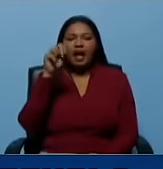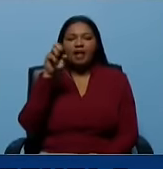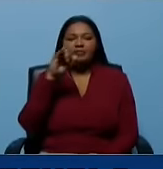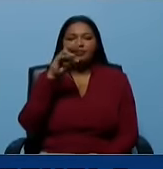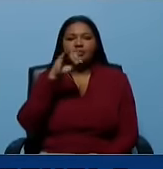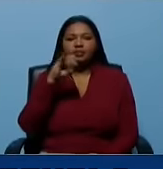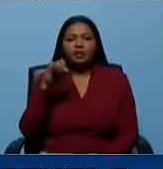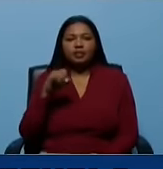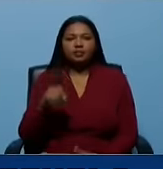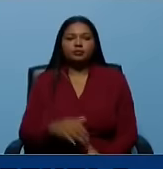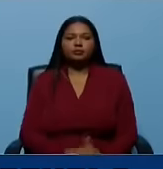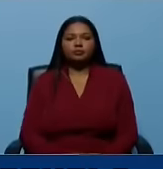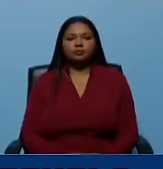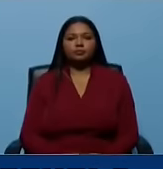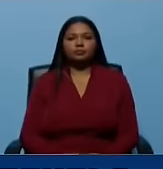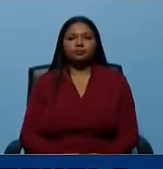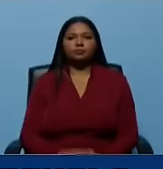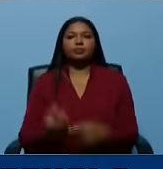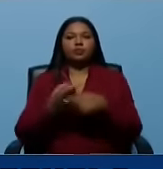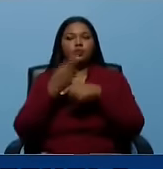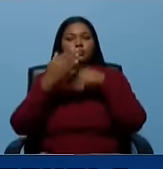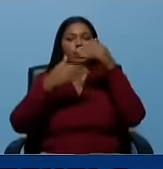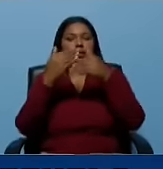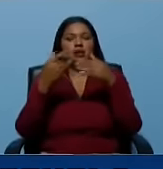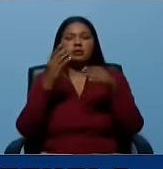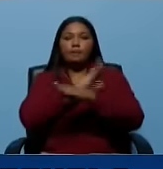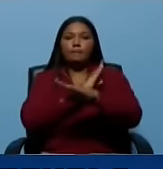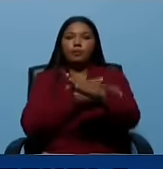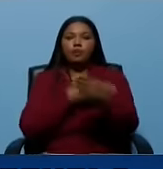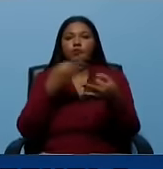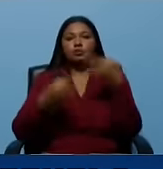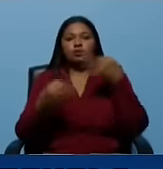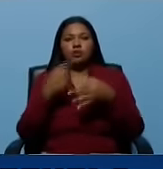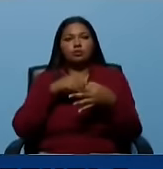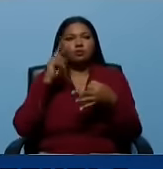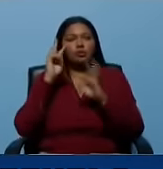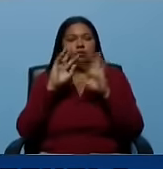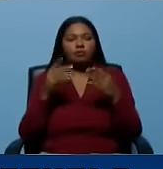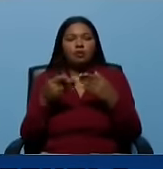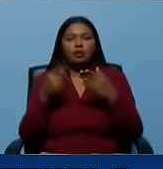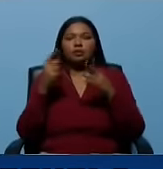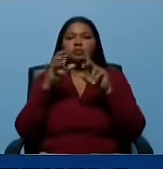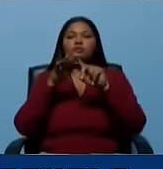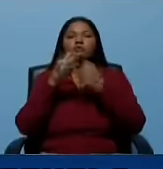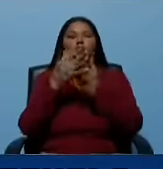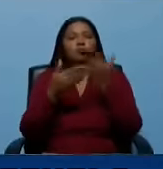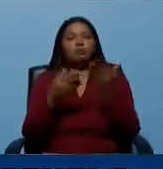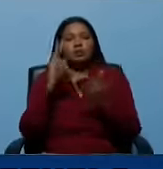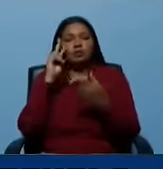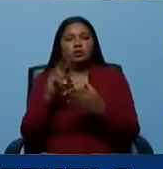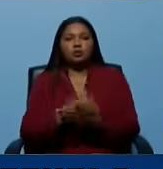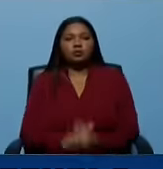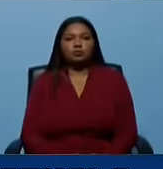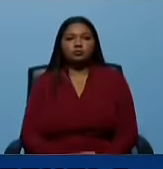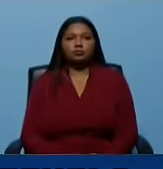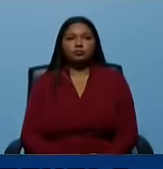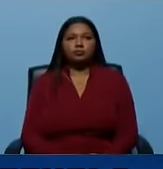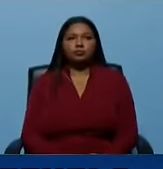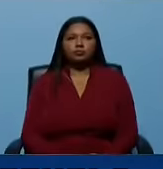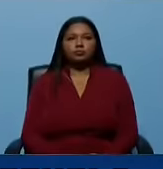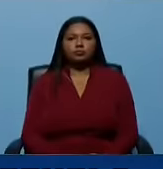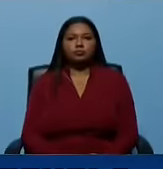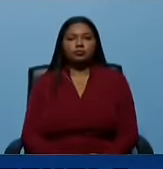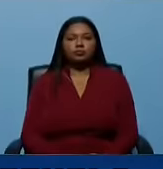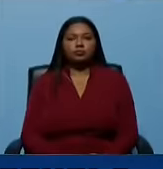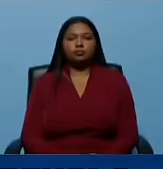los gobiernos eh Más allá de ese poder judicial también son Cómplices de estas acciones extraterritoriales bueno son Cómplices primero porque